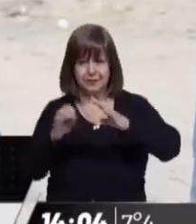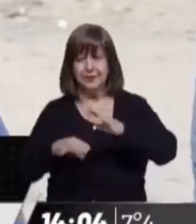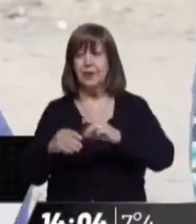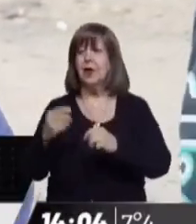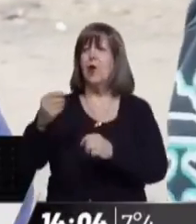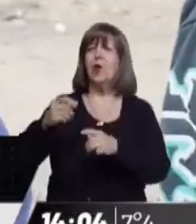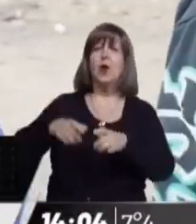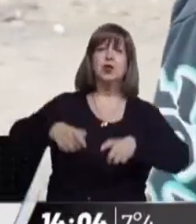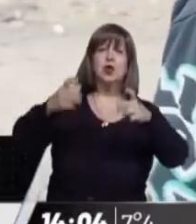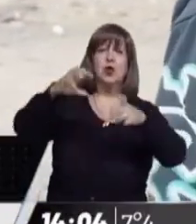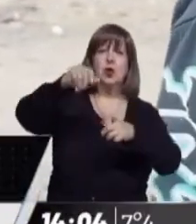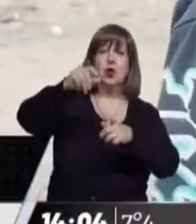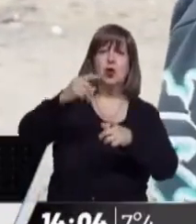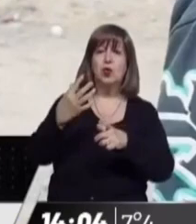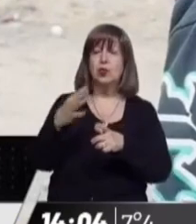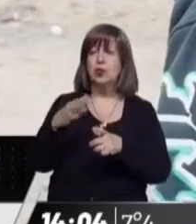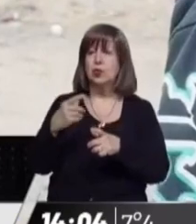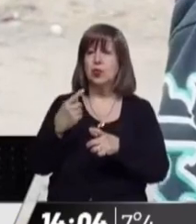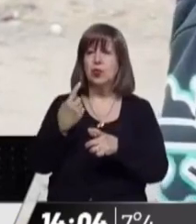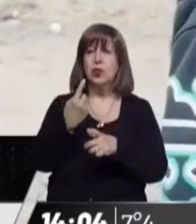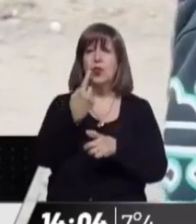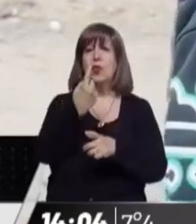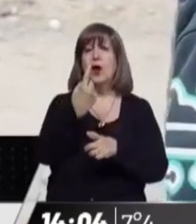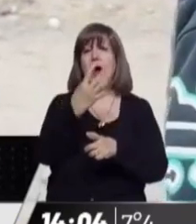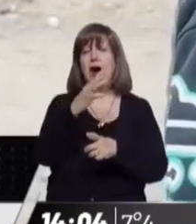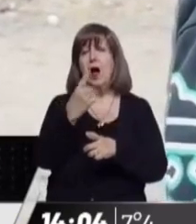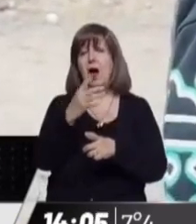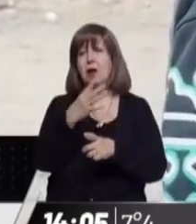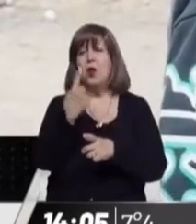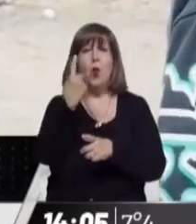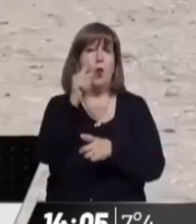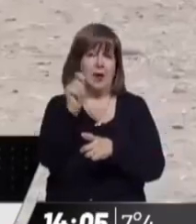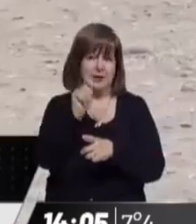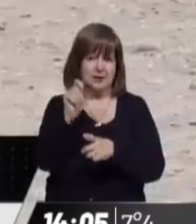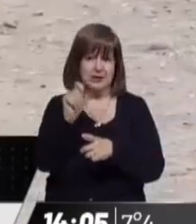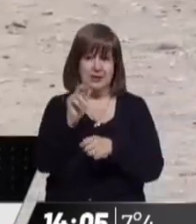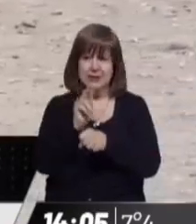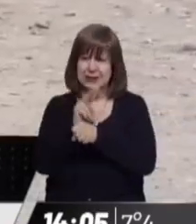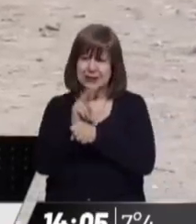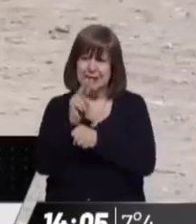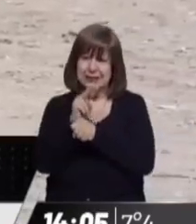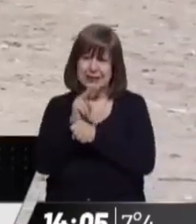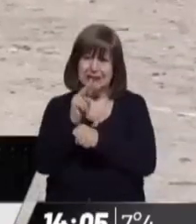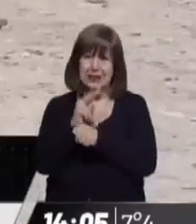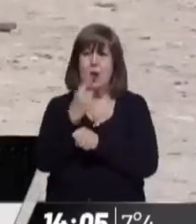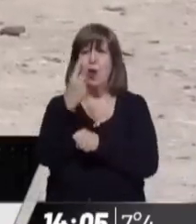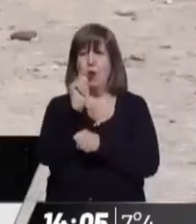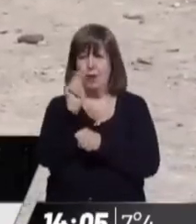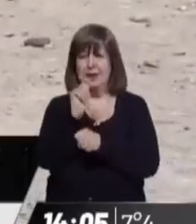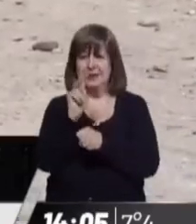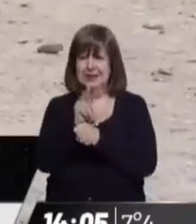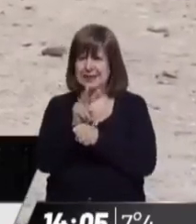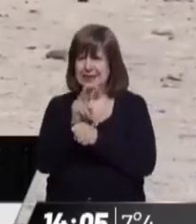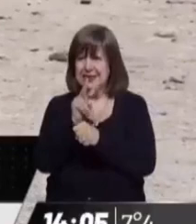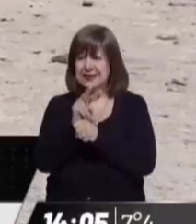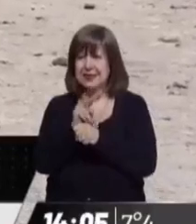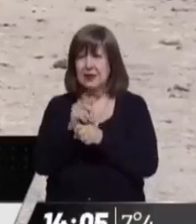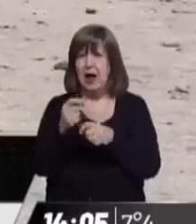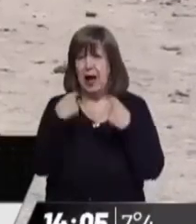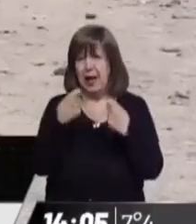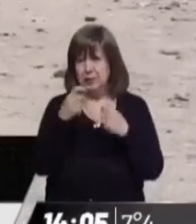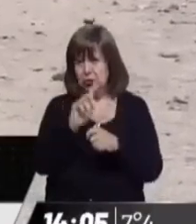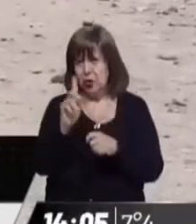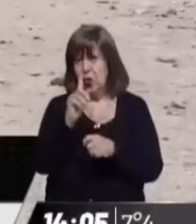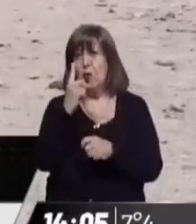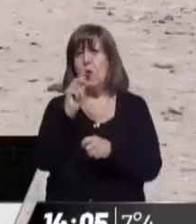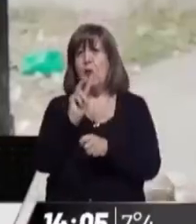dura un mes y 2 semanas, una semana a veces. ¿Lo cuidan mucho? Sí, lo cuido porque si no se gasta y...